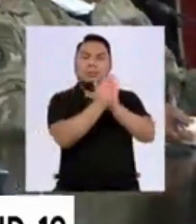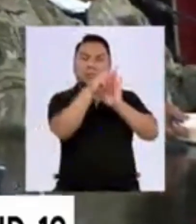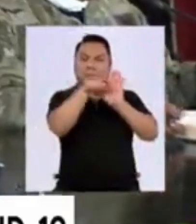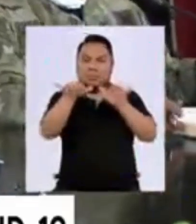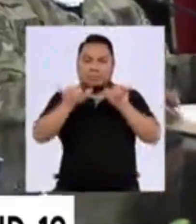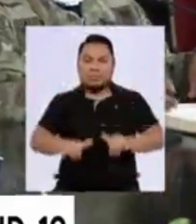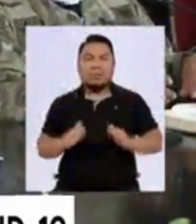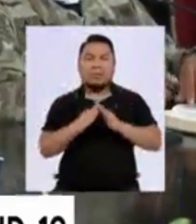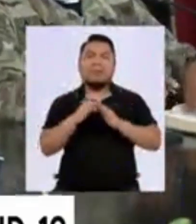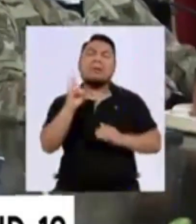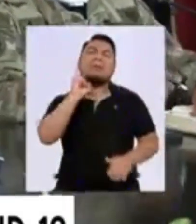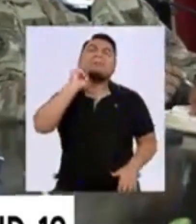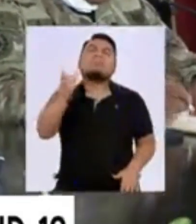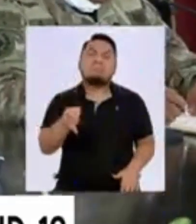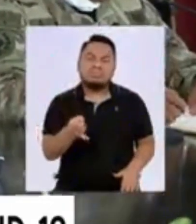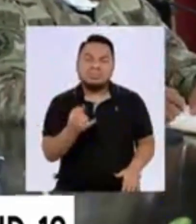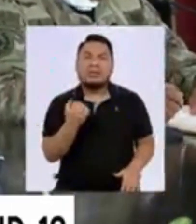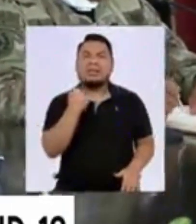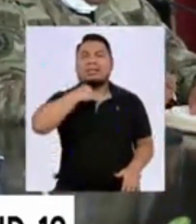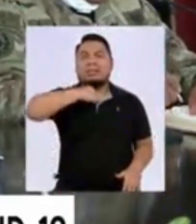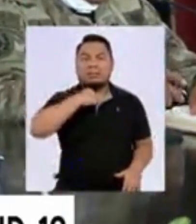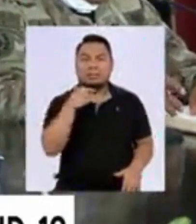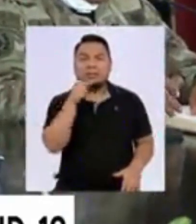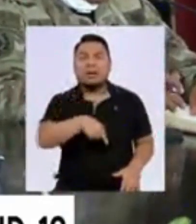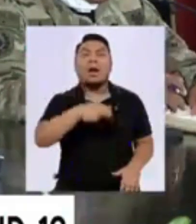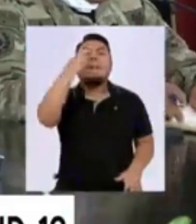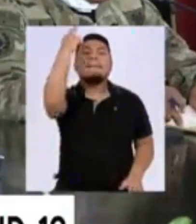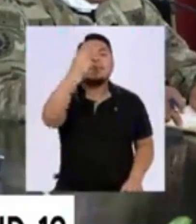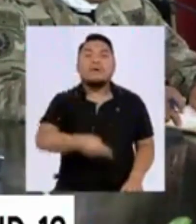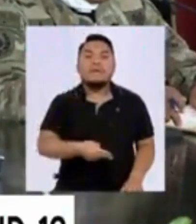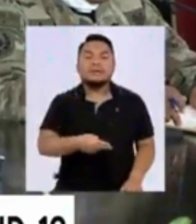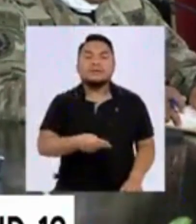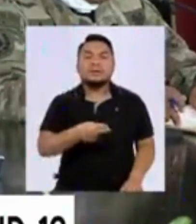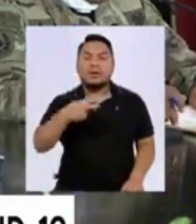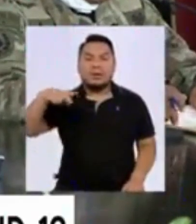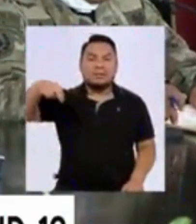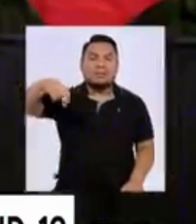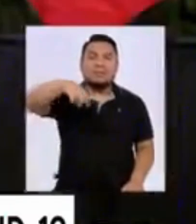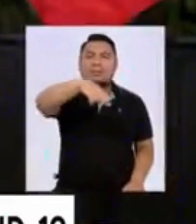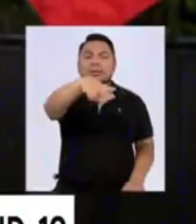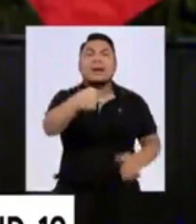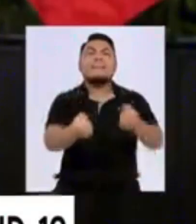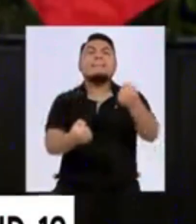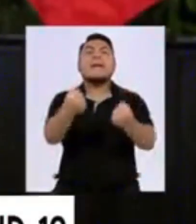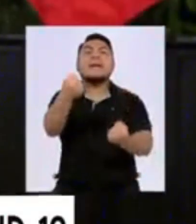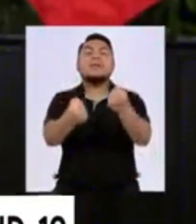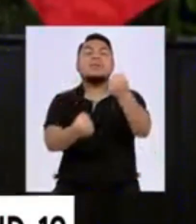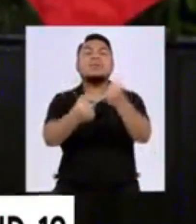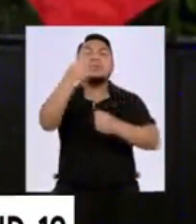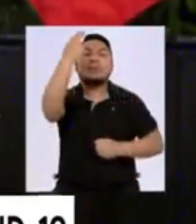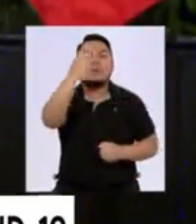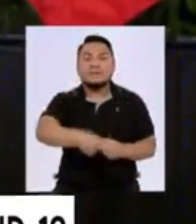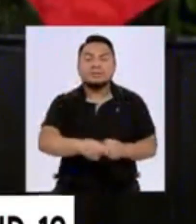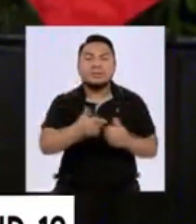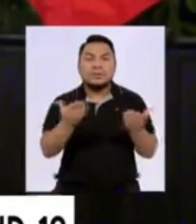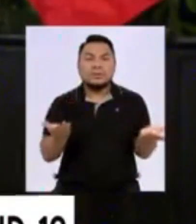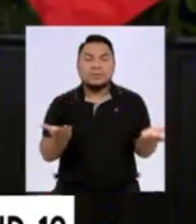emergencia, que hizo caso omiso a la prohibición de circulación de vehículos y que